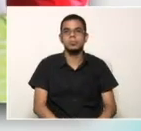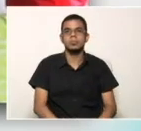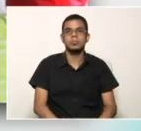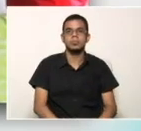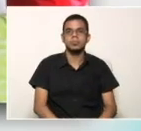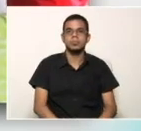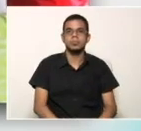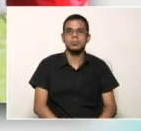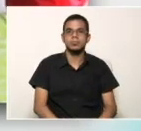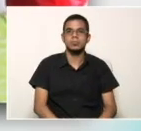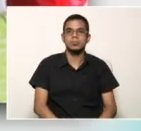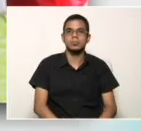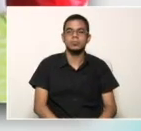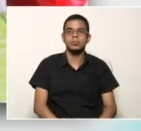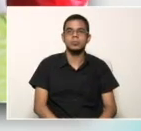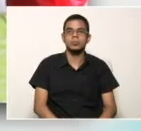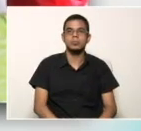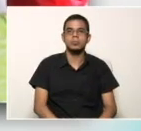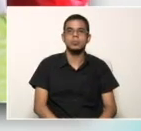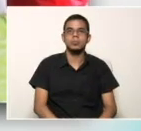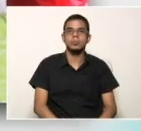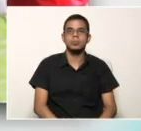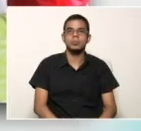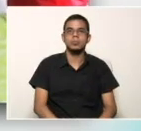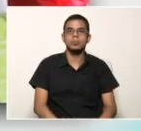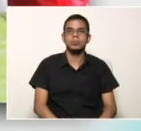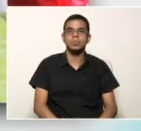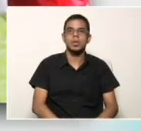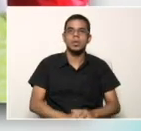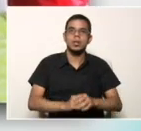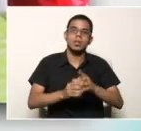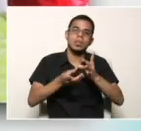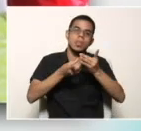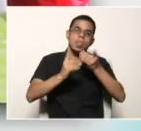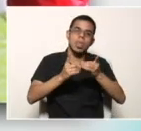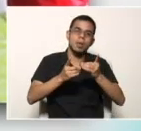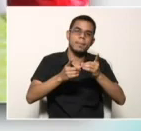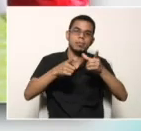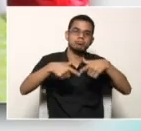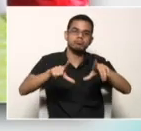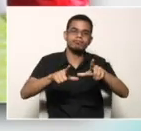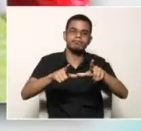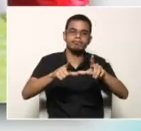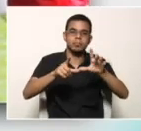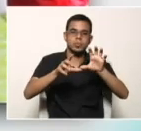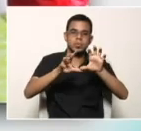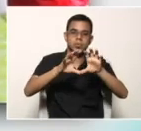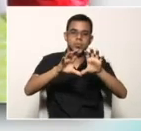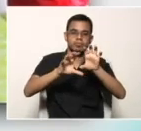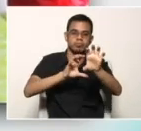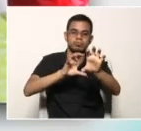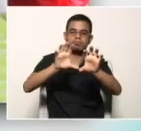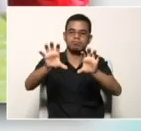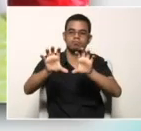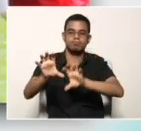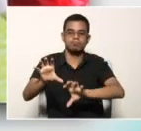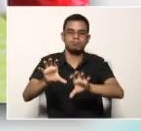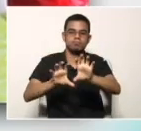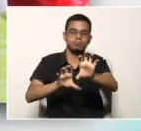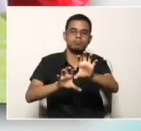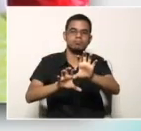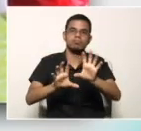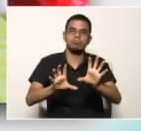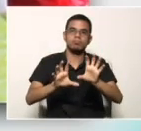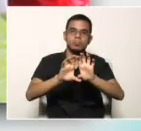24 pinos. ¿Okay? La posición donde vamos a colocar la tarjeta madre. Consta